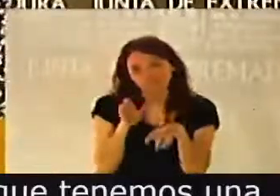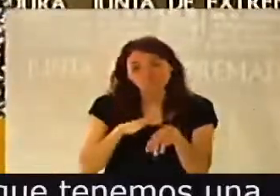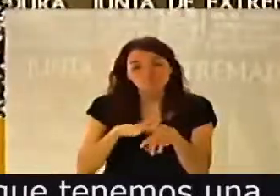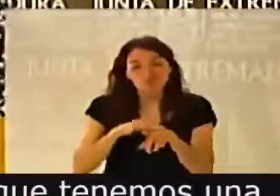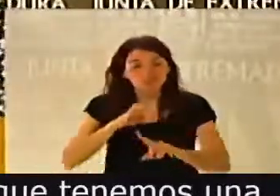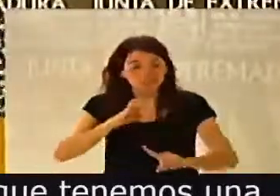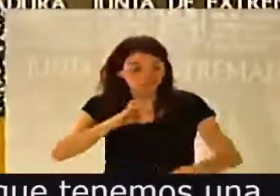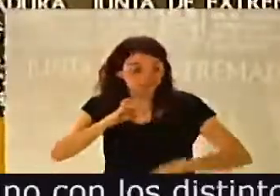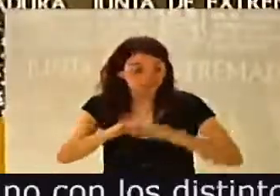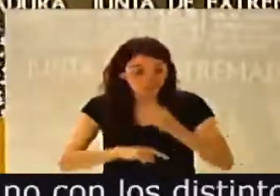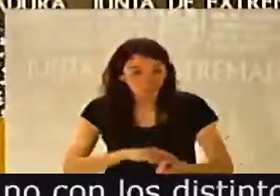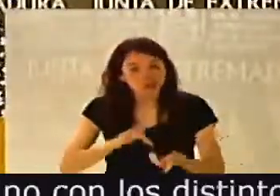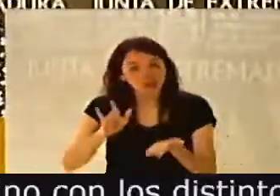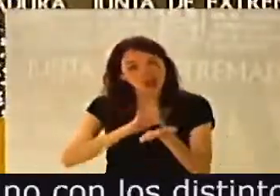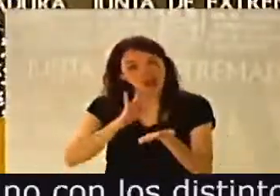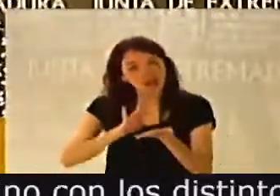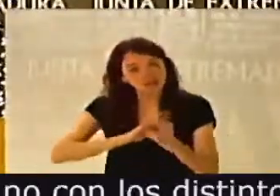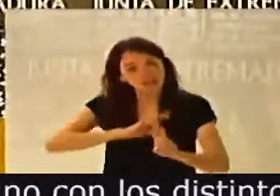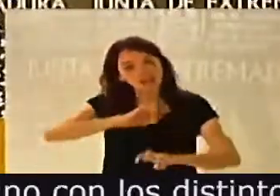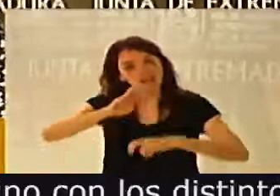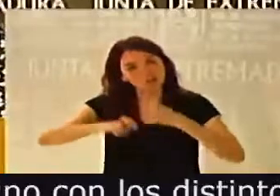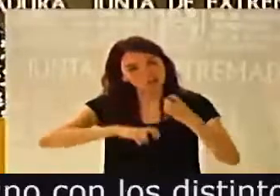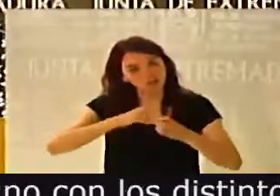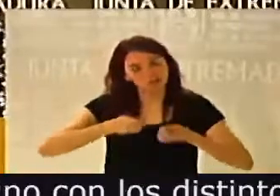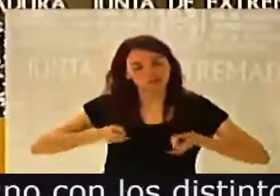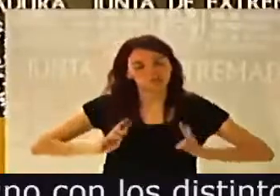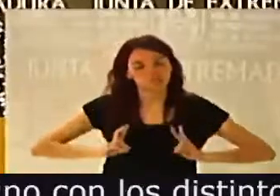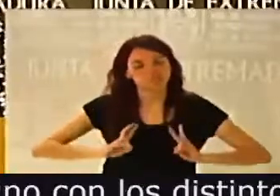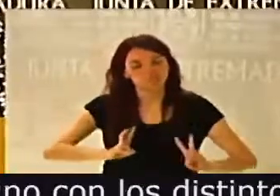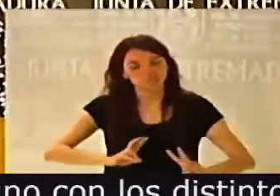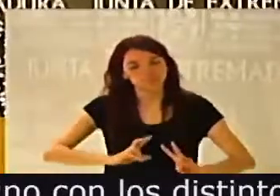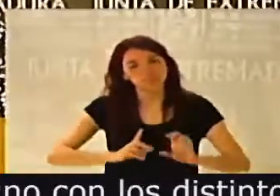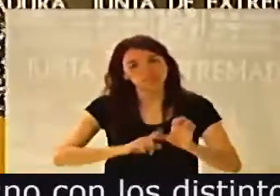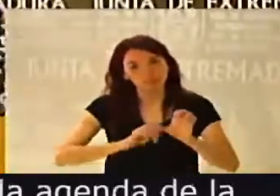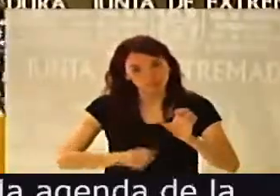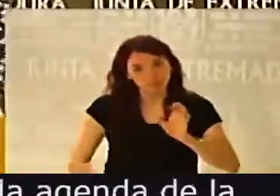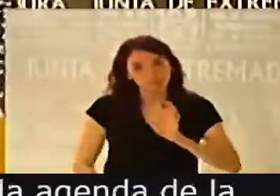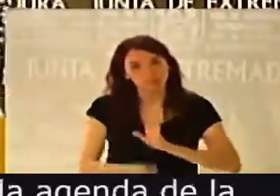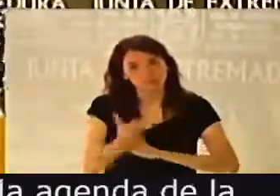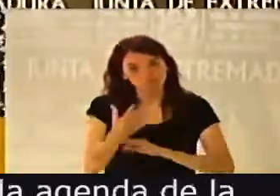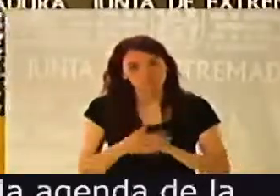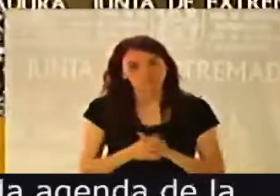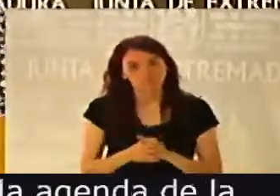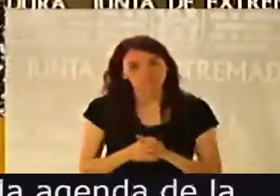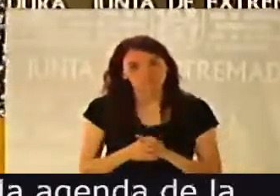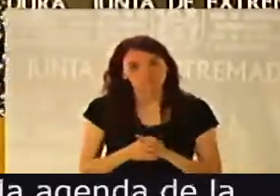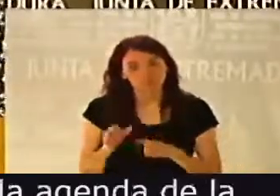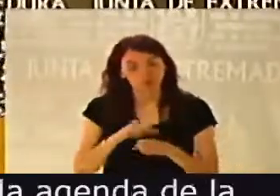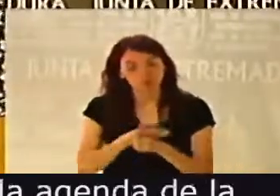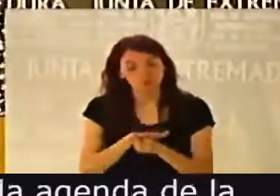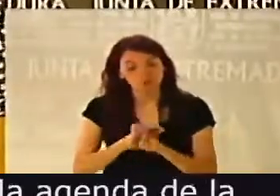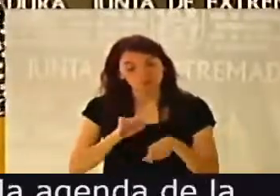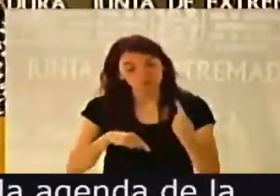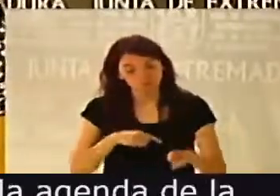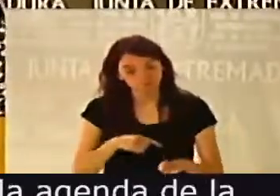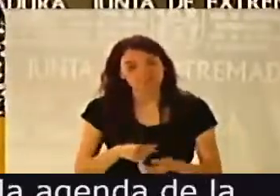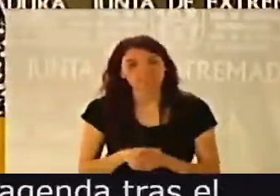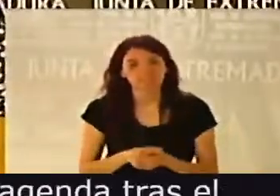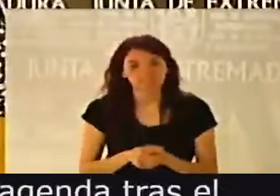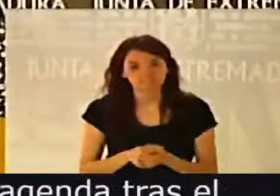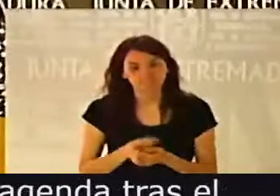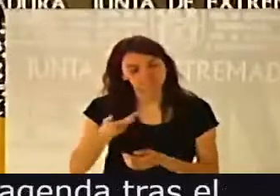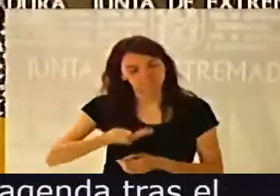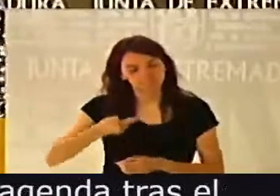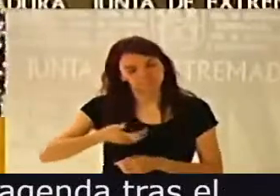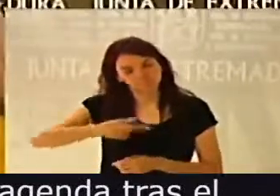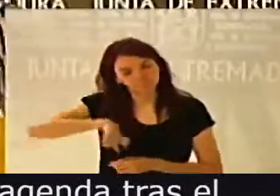será la agenda de la recuperación y reactivación de Extremadura, la agenda tras el COVID, ¿no?, que parece importante y lo estamos